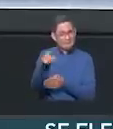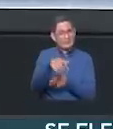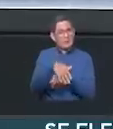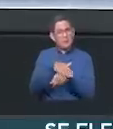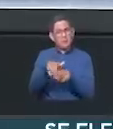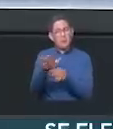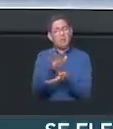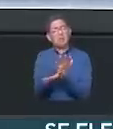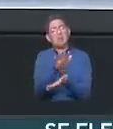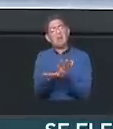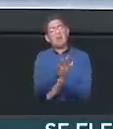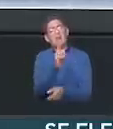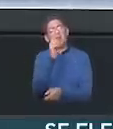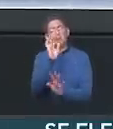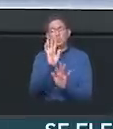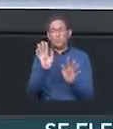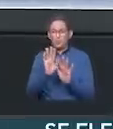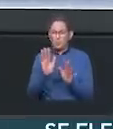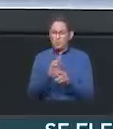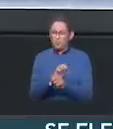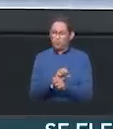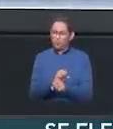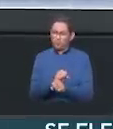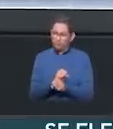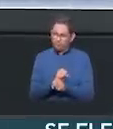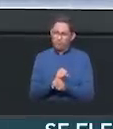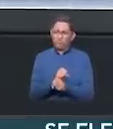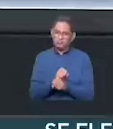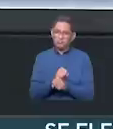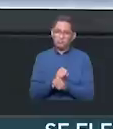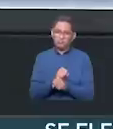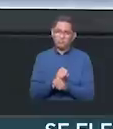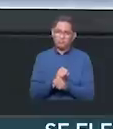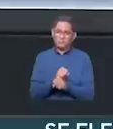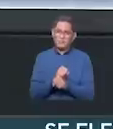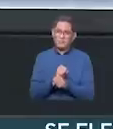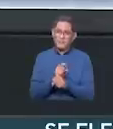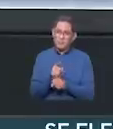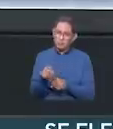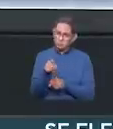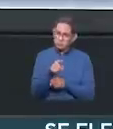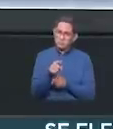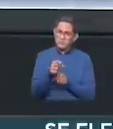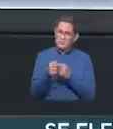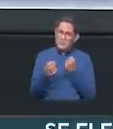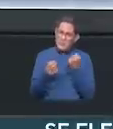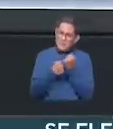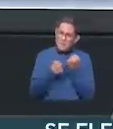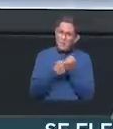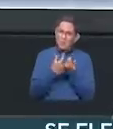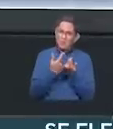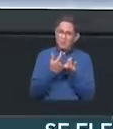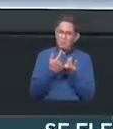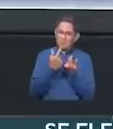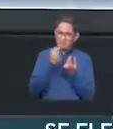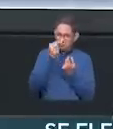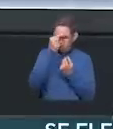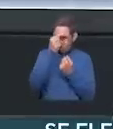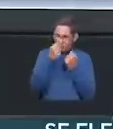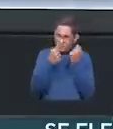la guardia es más debemos de seguir apoyando las estrategias del gobierno nacional